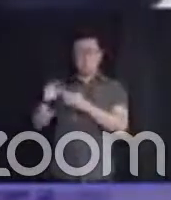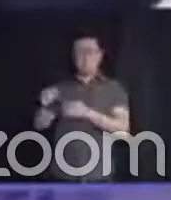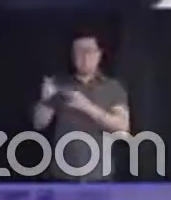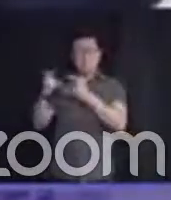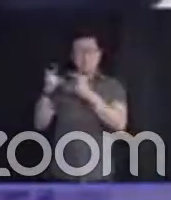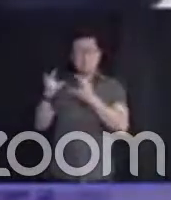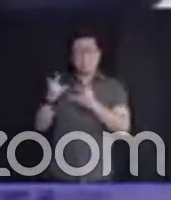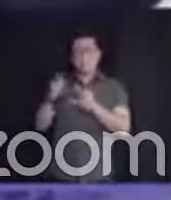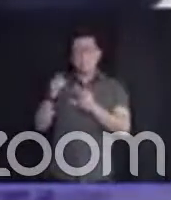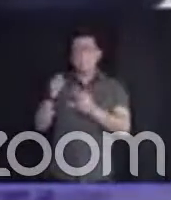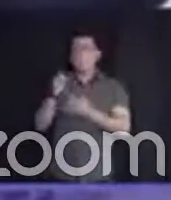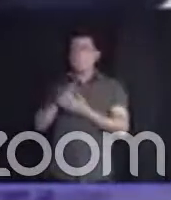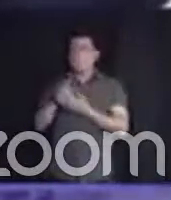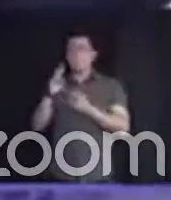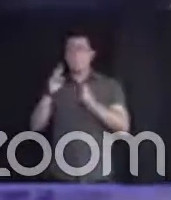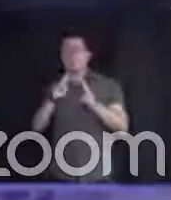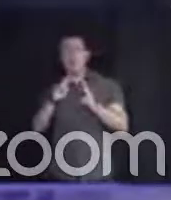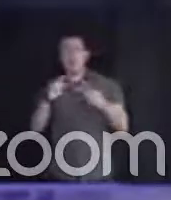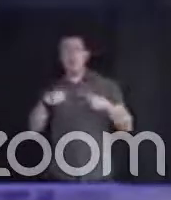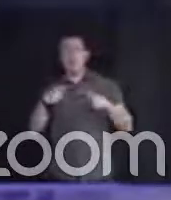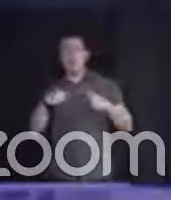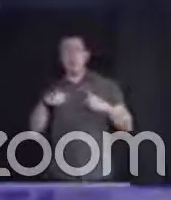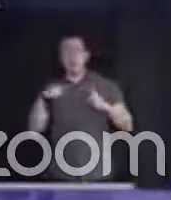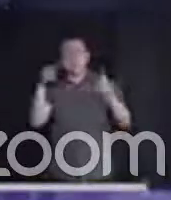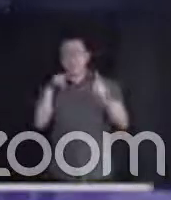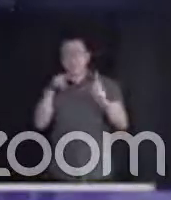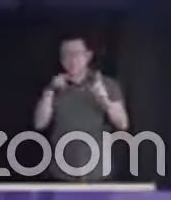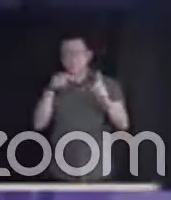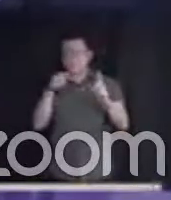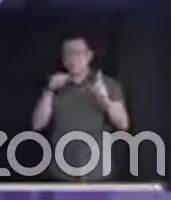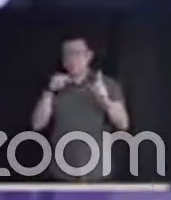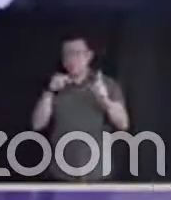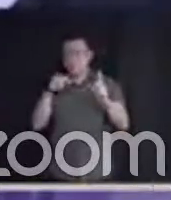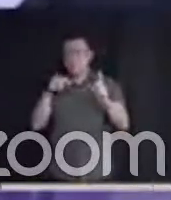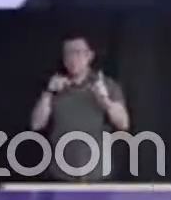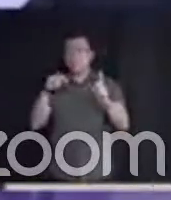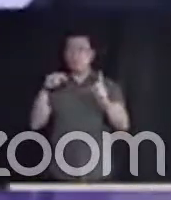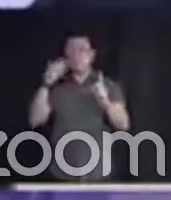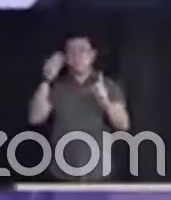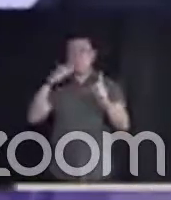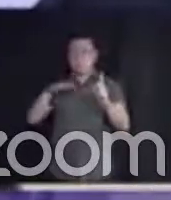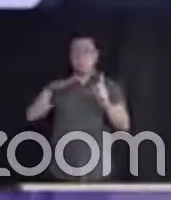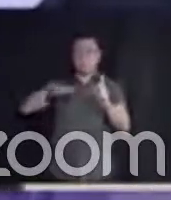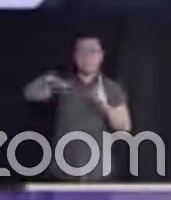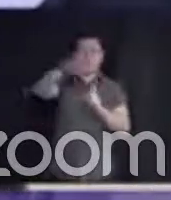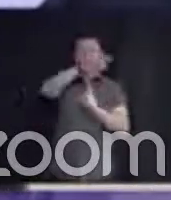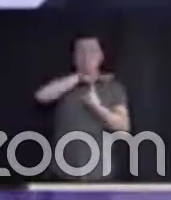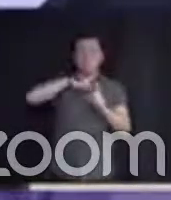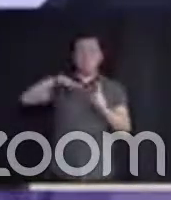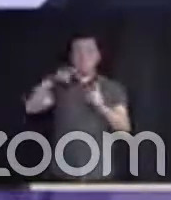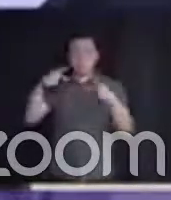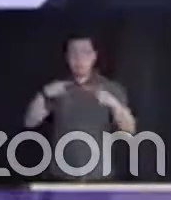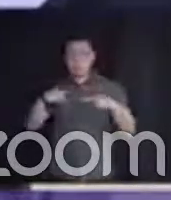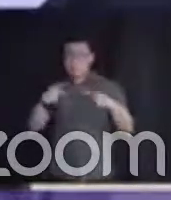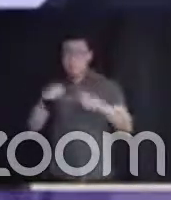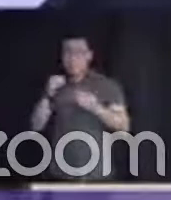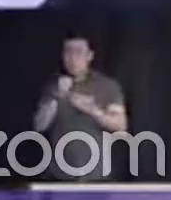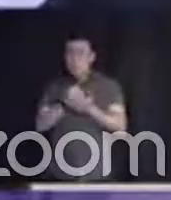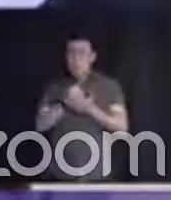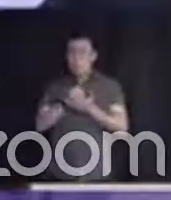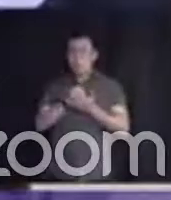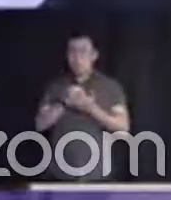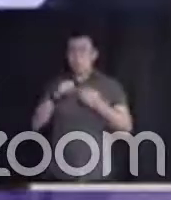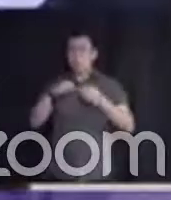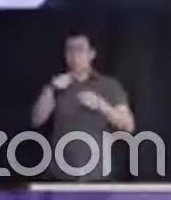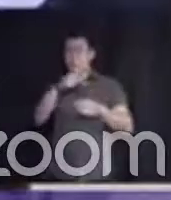es no solamente vean a la persona, imagínense, visualicen a todas las personas que están trabajando junto con ellos,